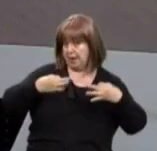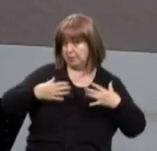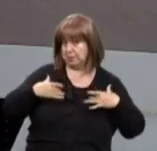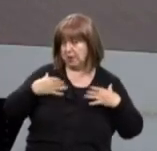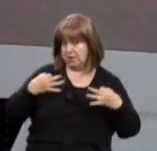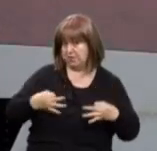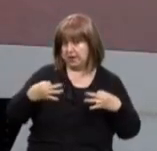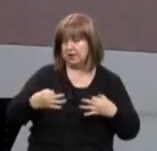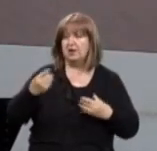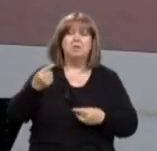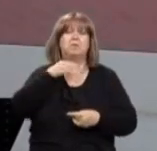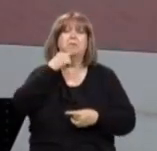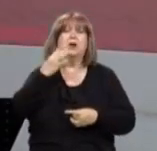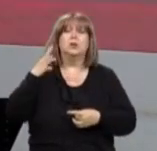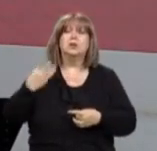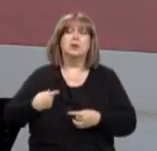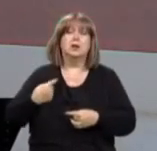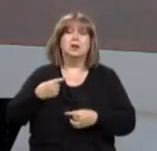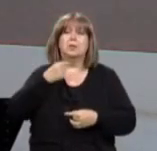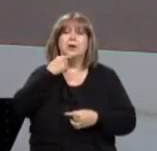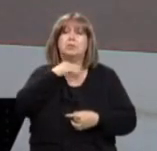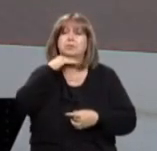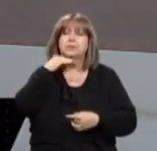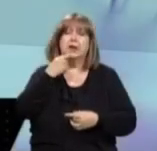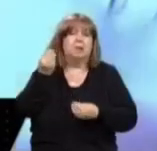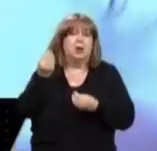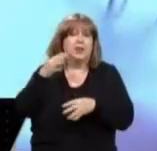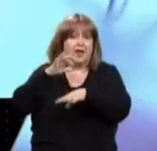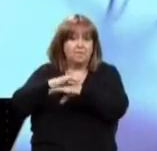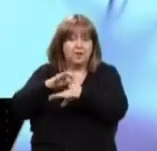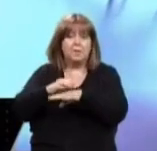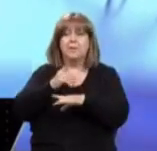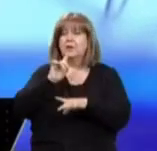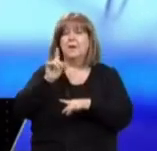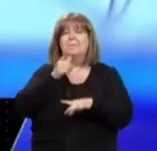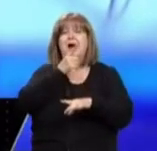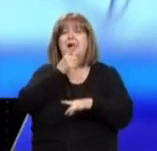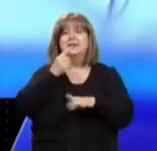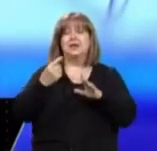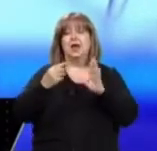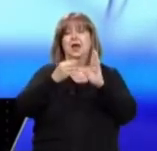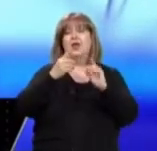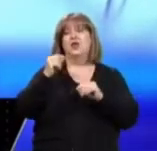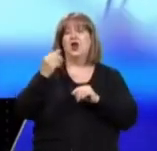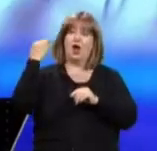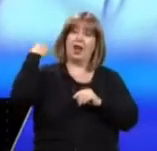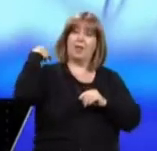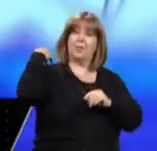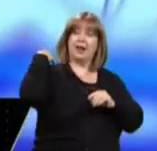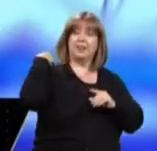está delicado de salud. Tiene algunos problemas en la rodilla, tenía algunos problemas en la espalda de la que fue operado. Sí. Tiene un